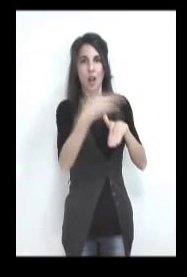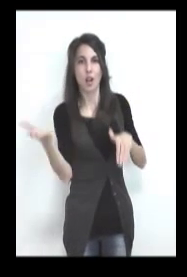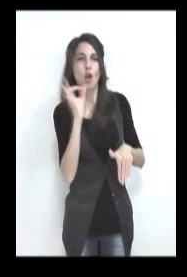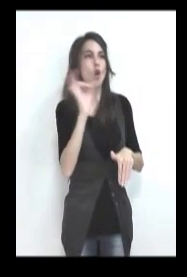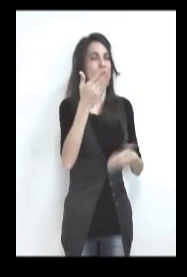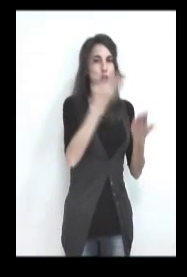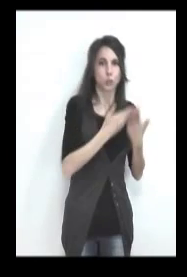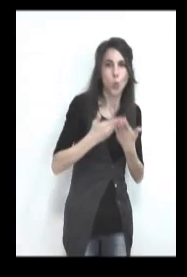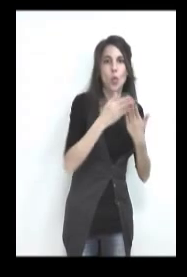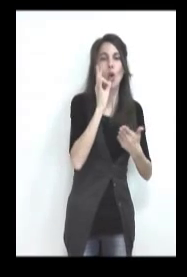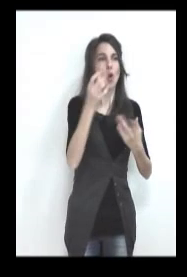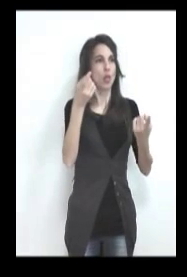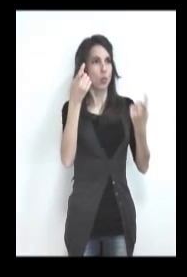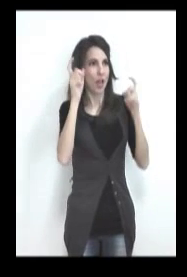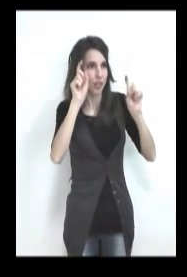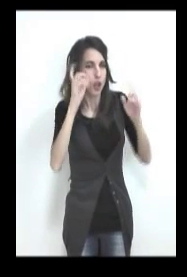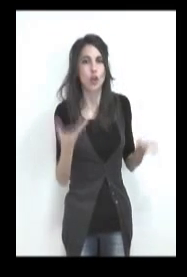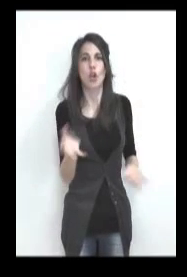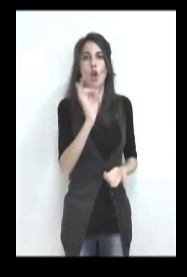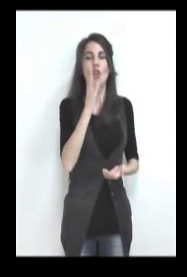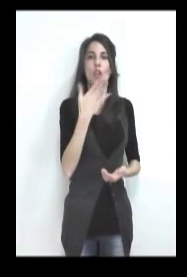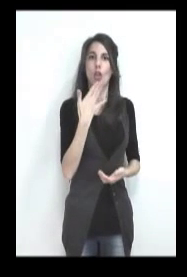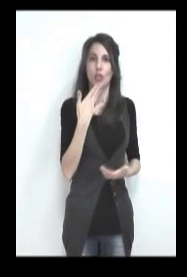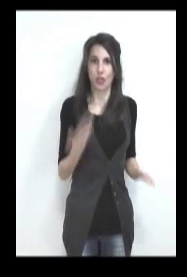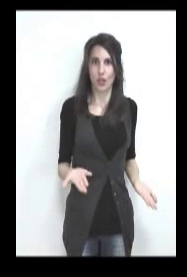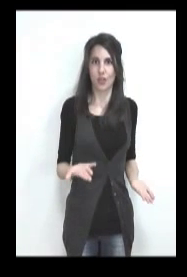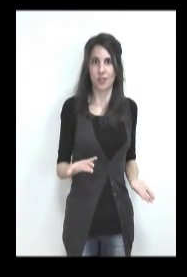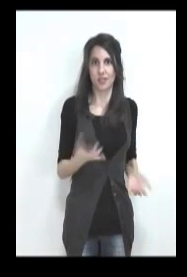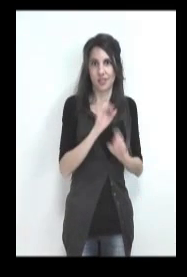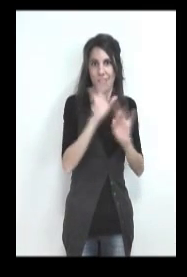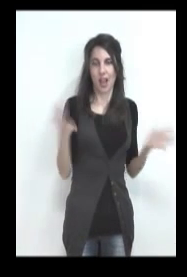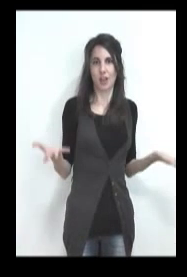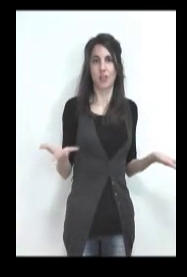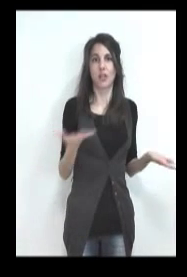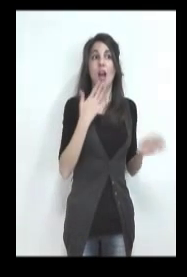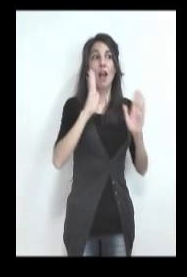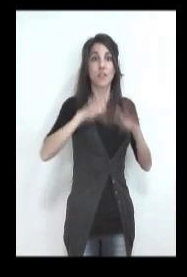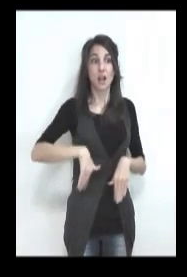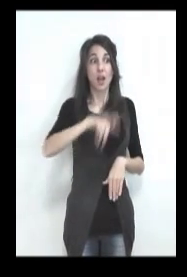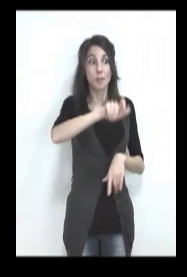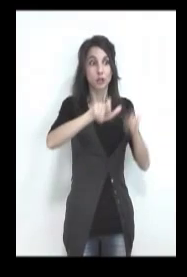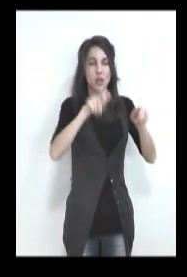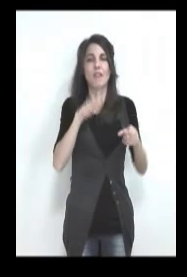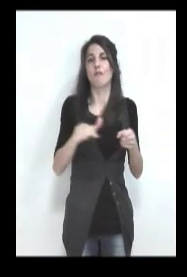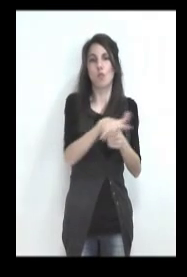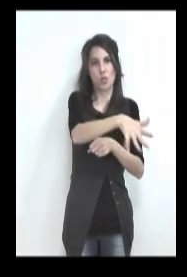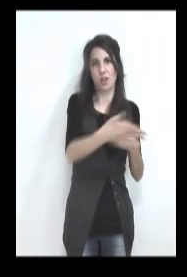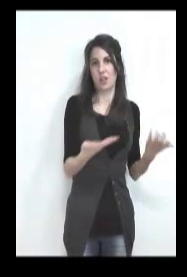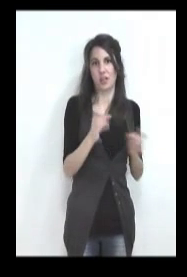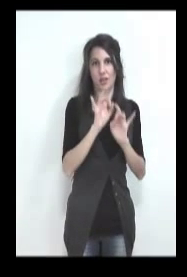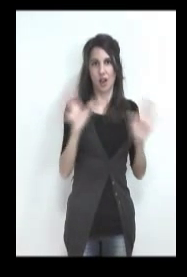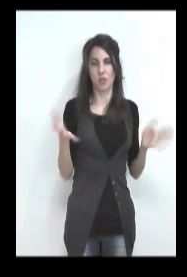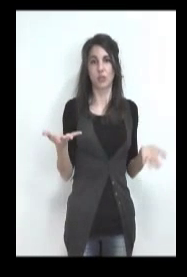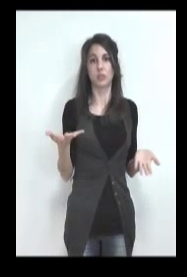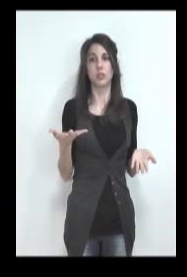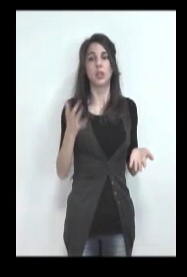ocio, que también es una parte de la vida, ¿no? Al final en la persona todo esto influye.